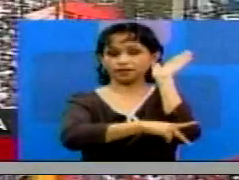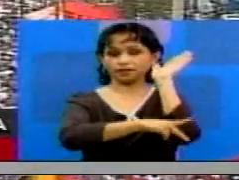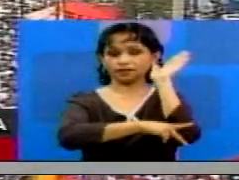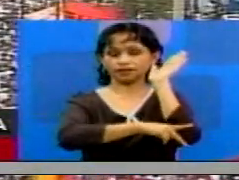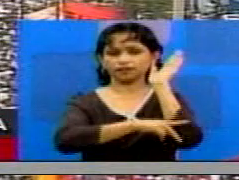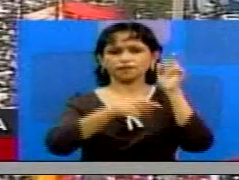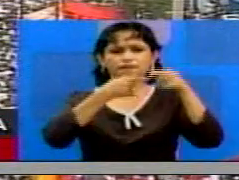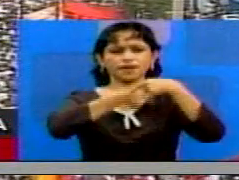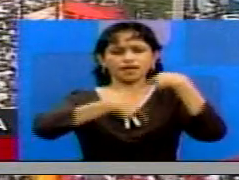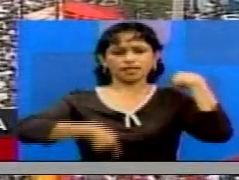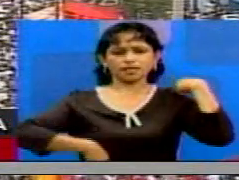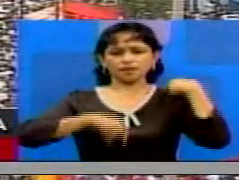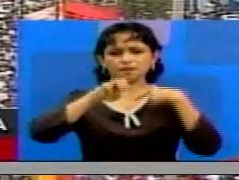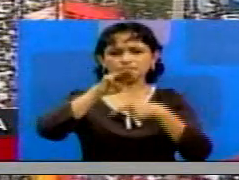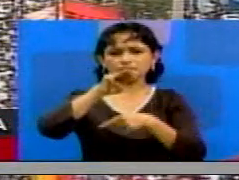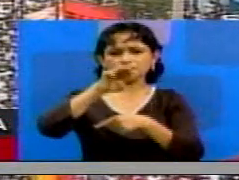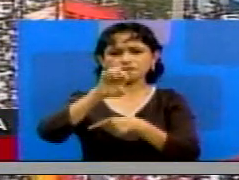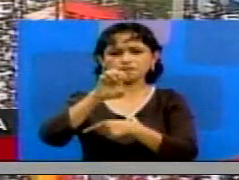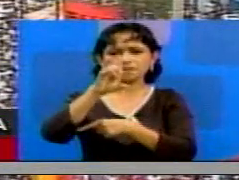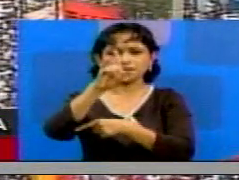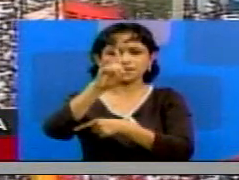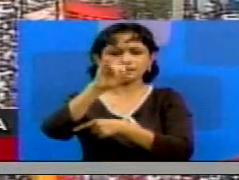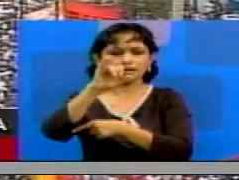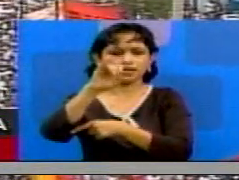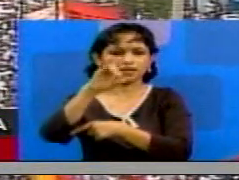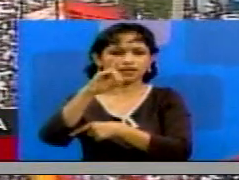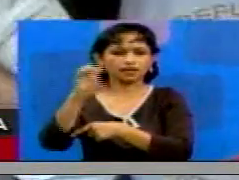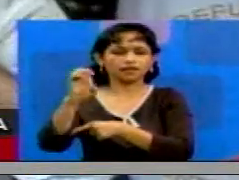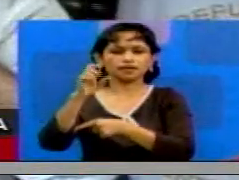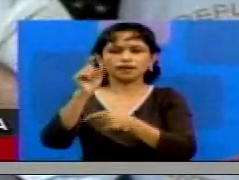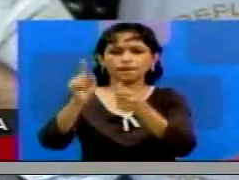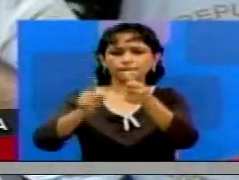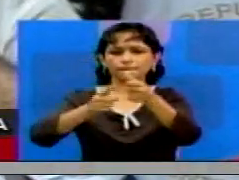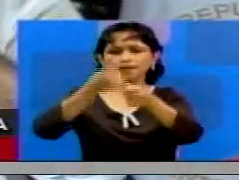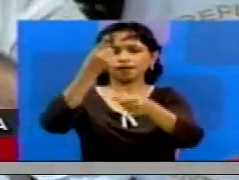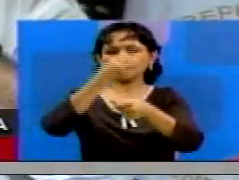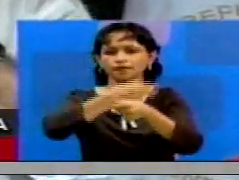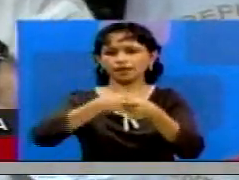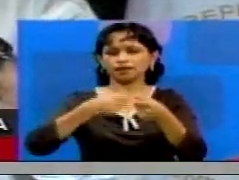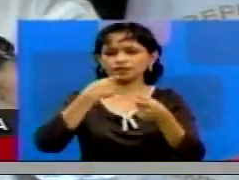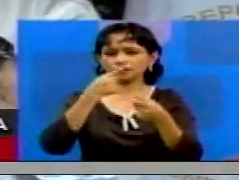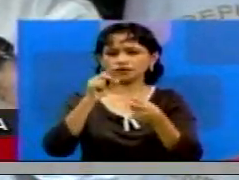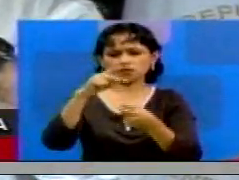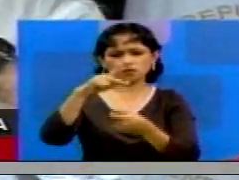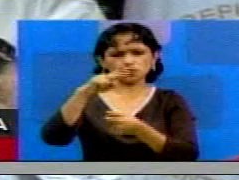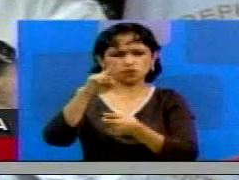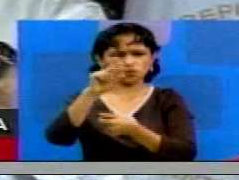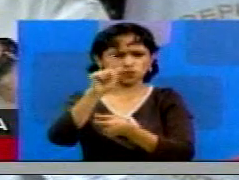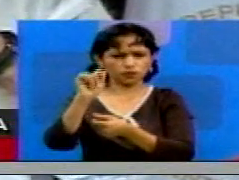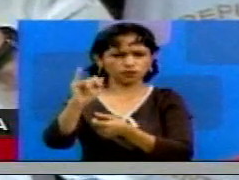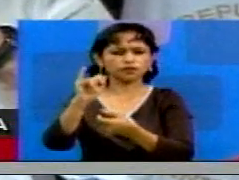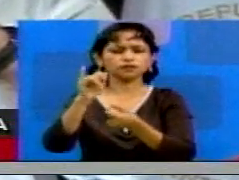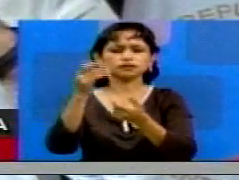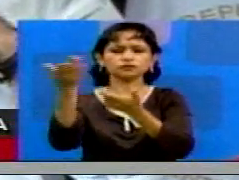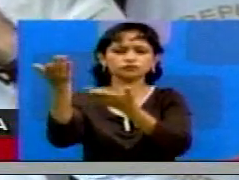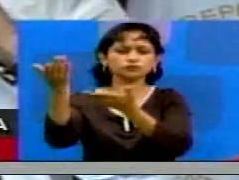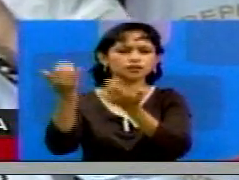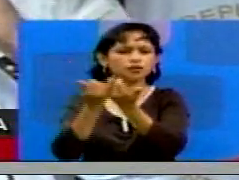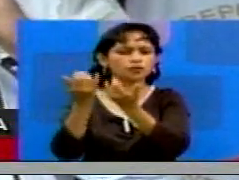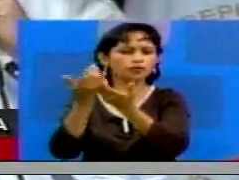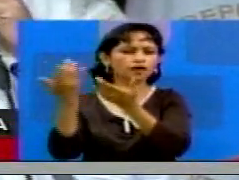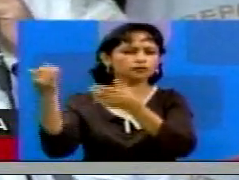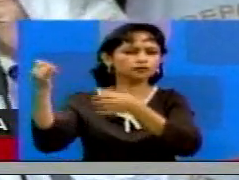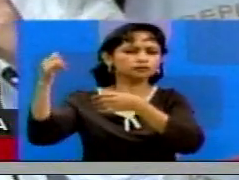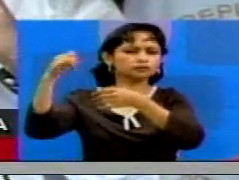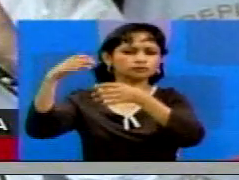encabezado por el presidente Medvedev y el primer ministro Putin, nos están haciendo llegar